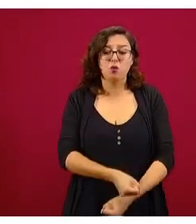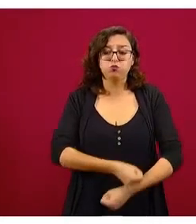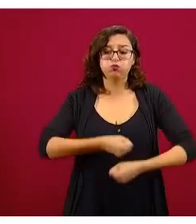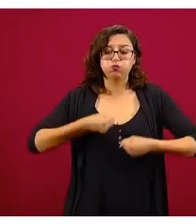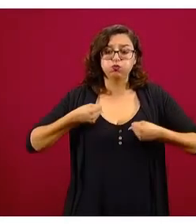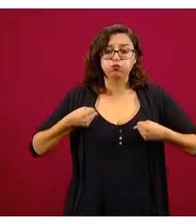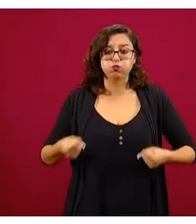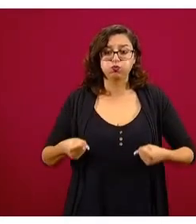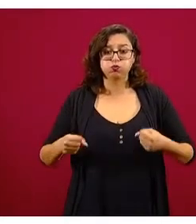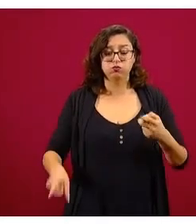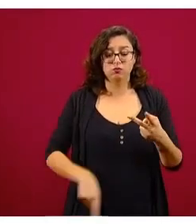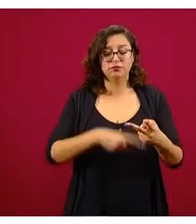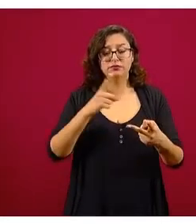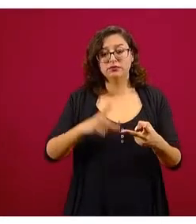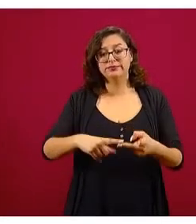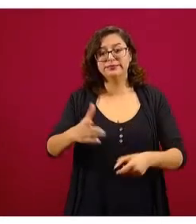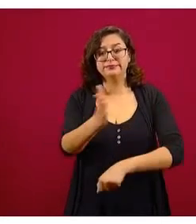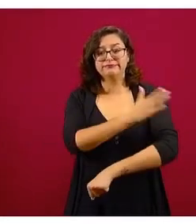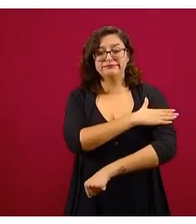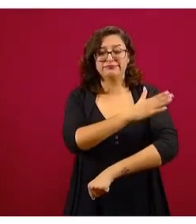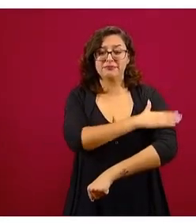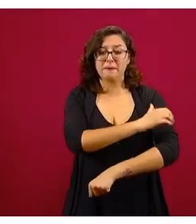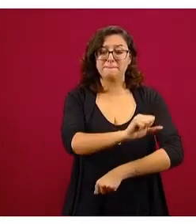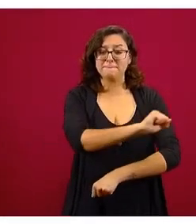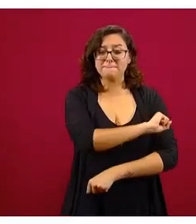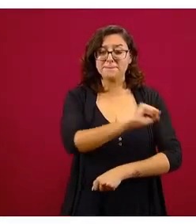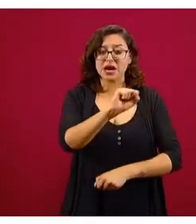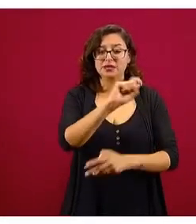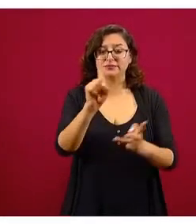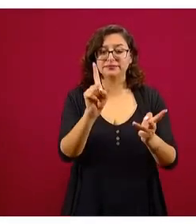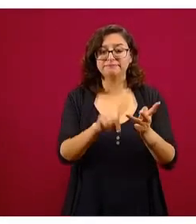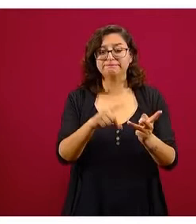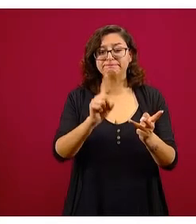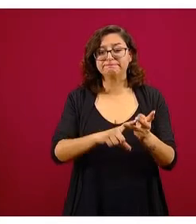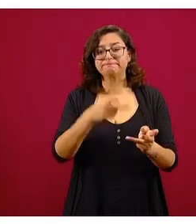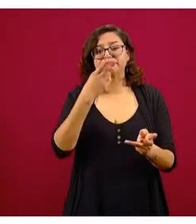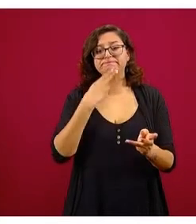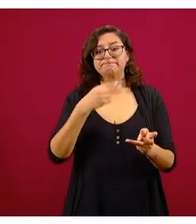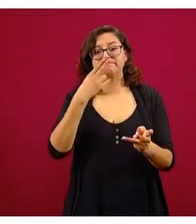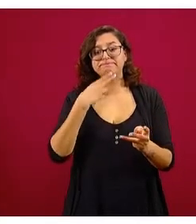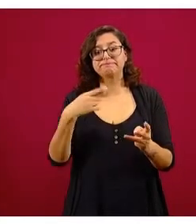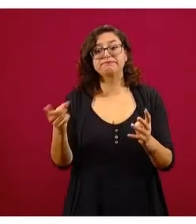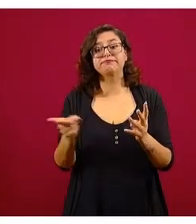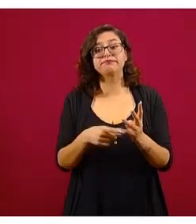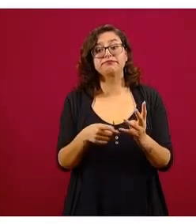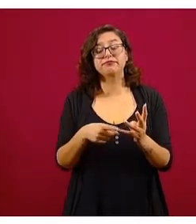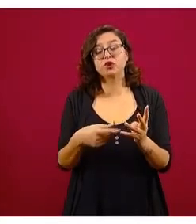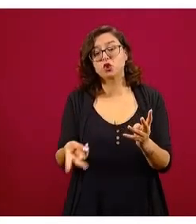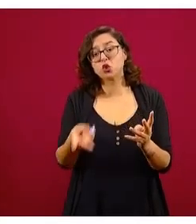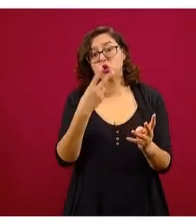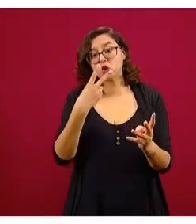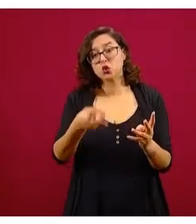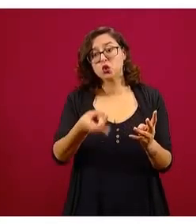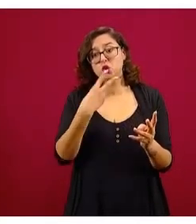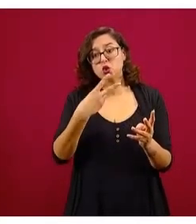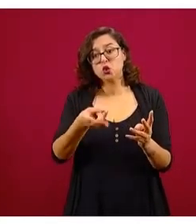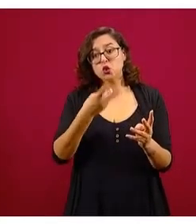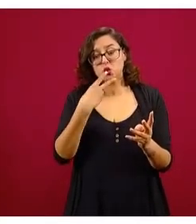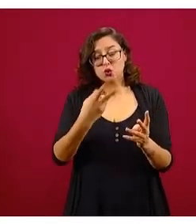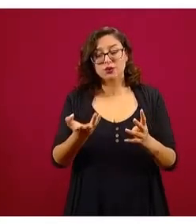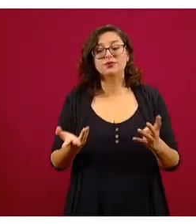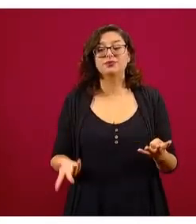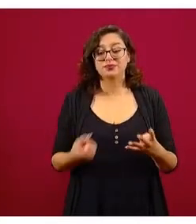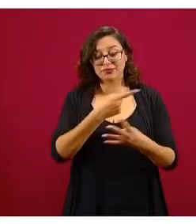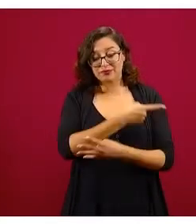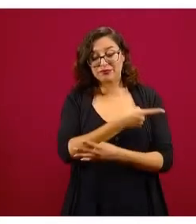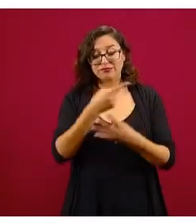caso, seguida de la hipertensión, la diabetes y no muy lejos de la diabetes, el tabaquismo, que